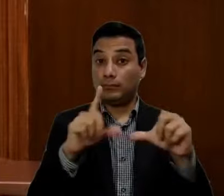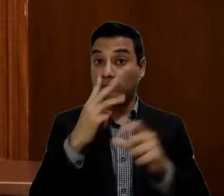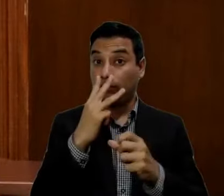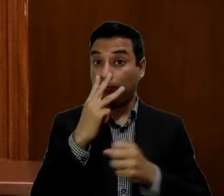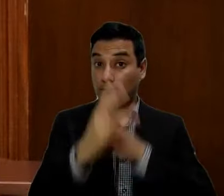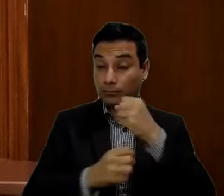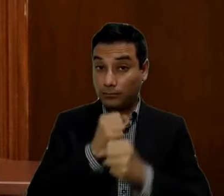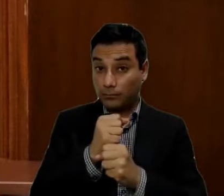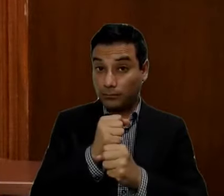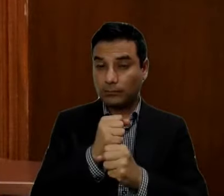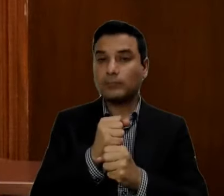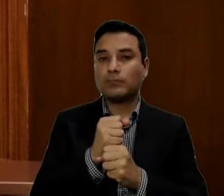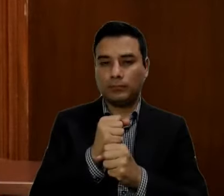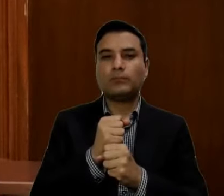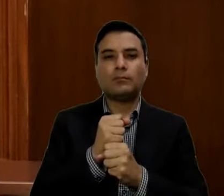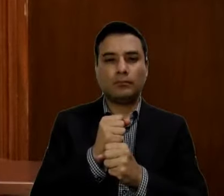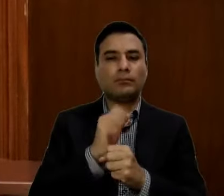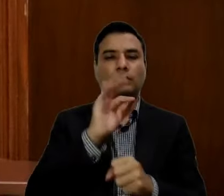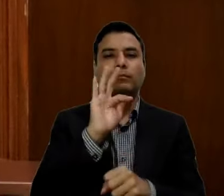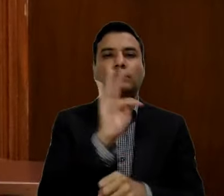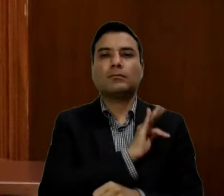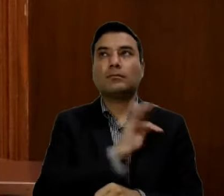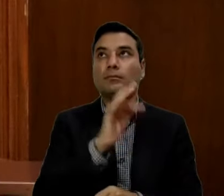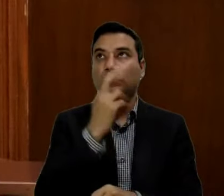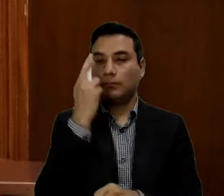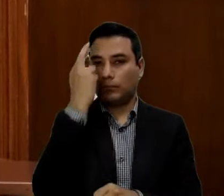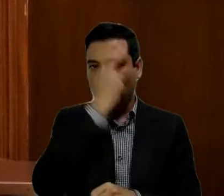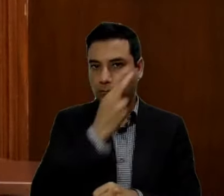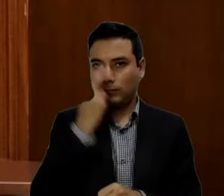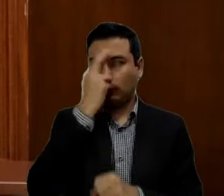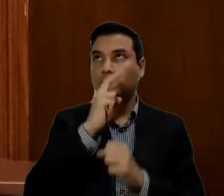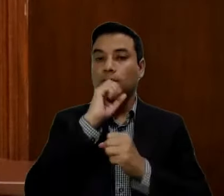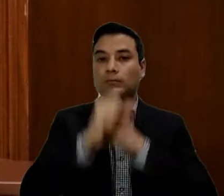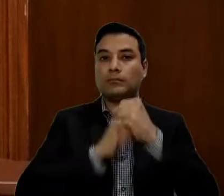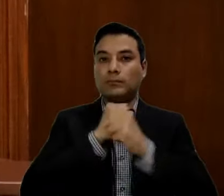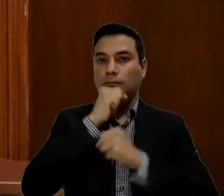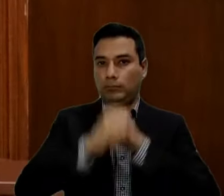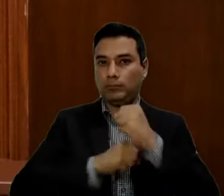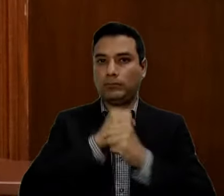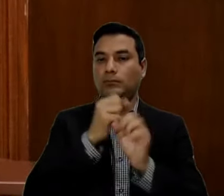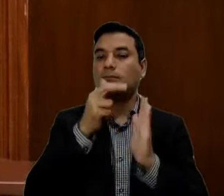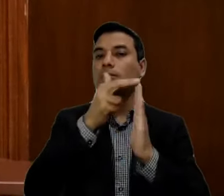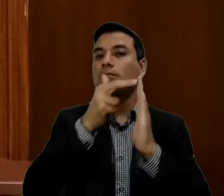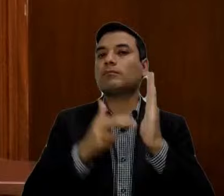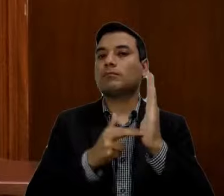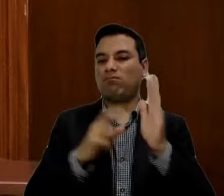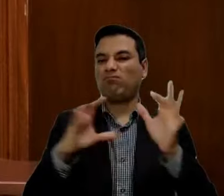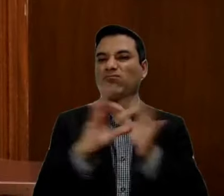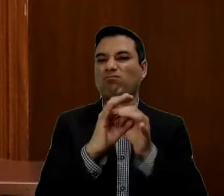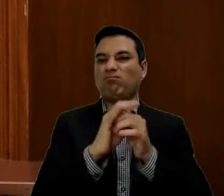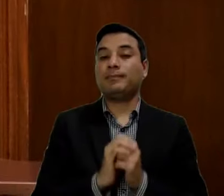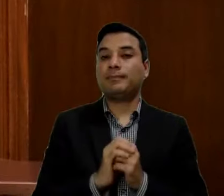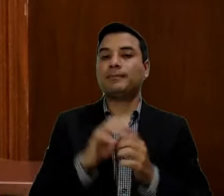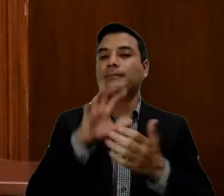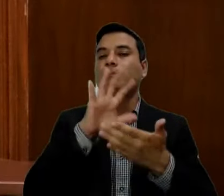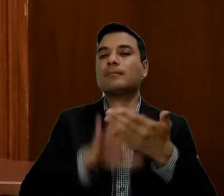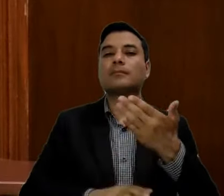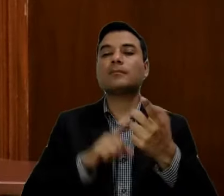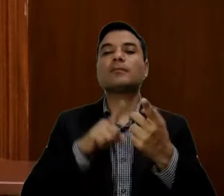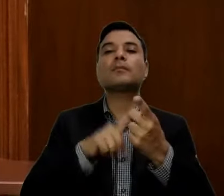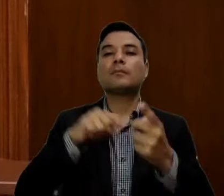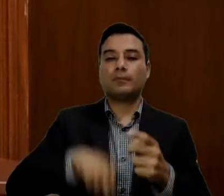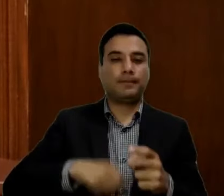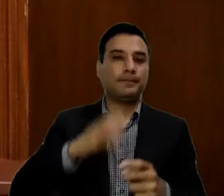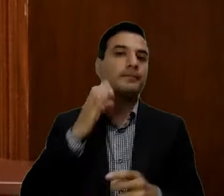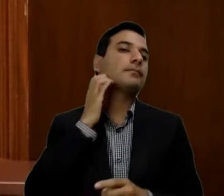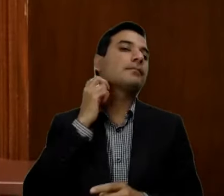una revista anual que se regirá en conforme al reglamento. Dado en el Palacio del Poder Legislativo de la ciudad